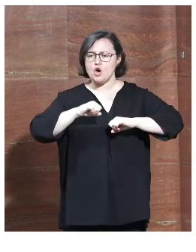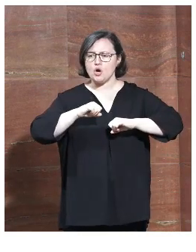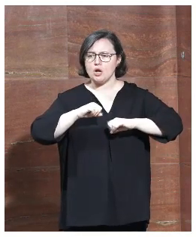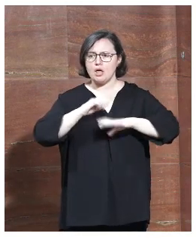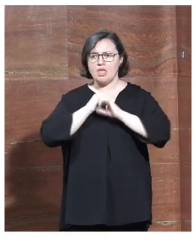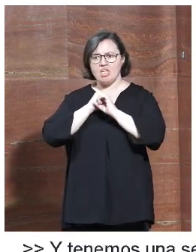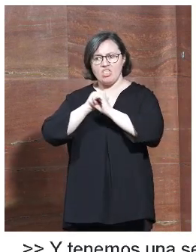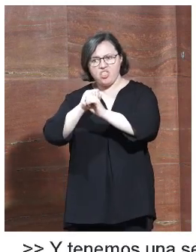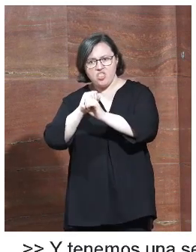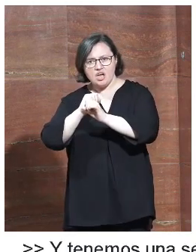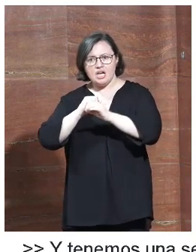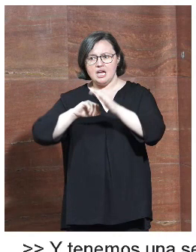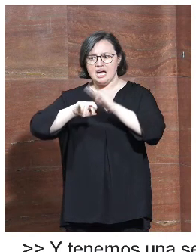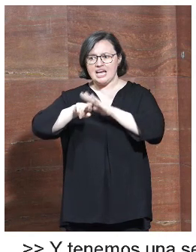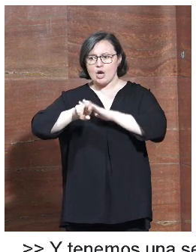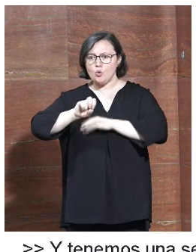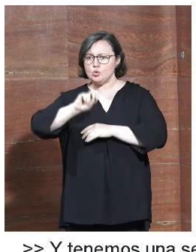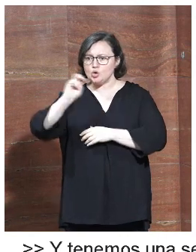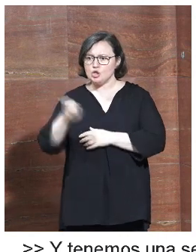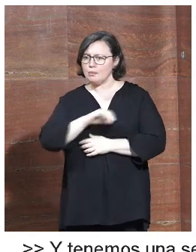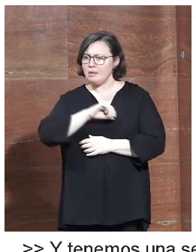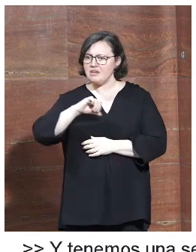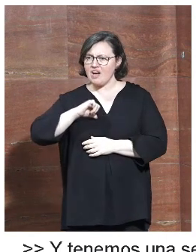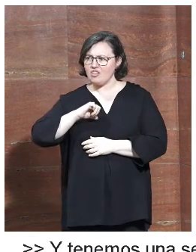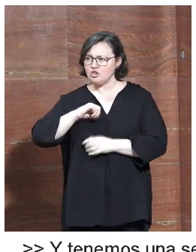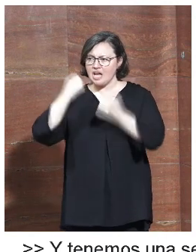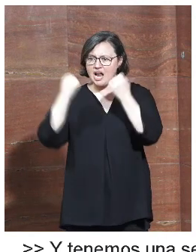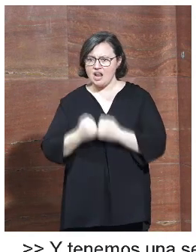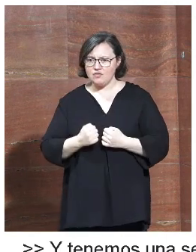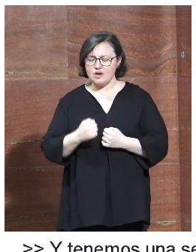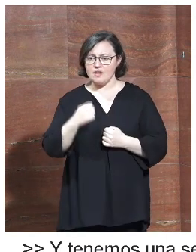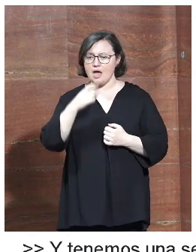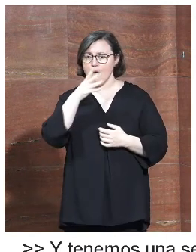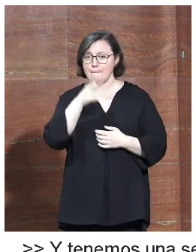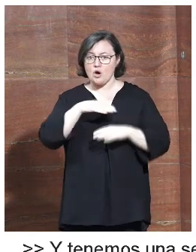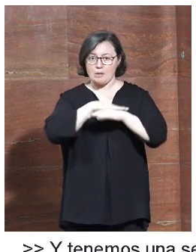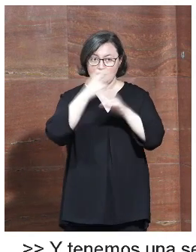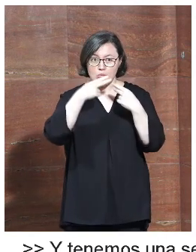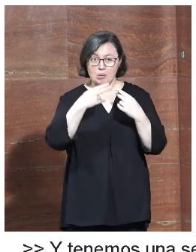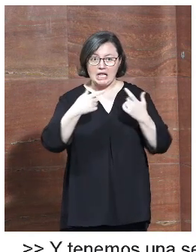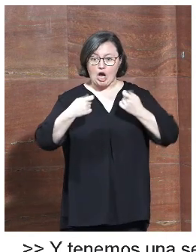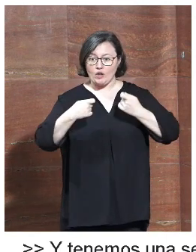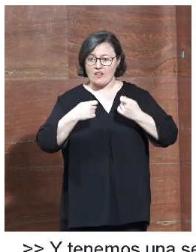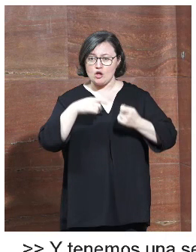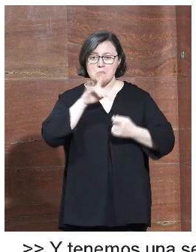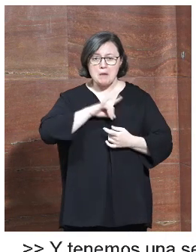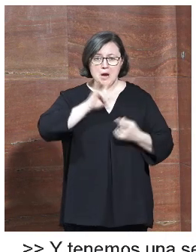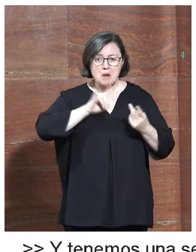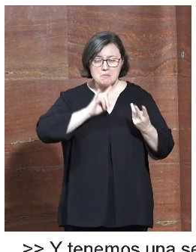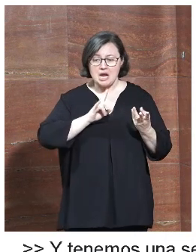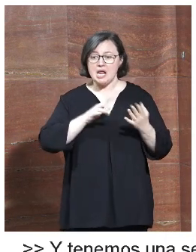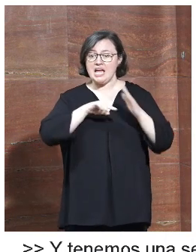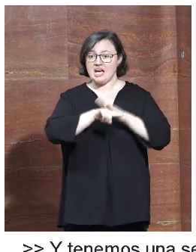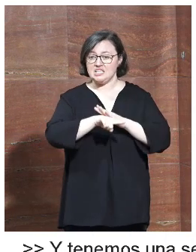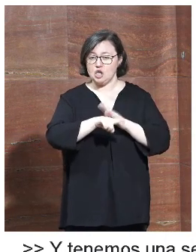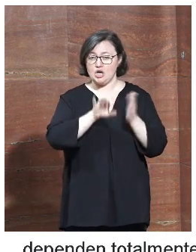de recursos privados por falta de coordinación entre las administraciones para administrar y